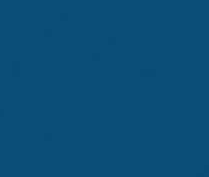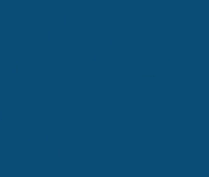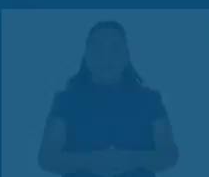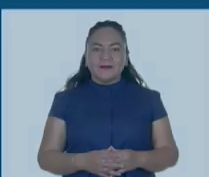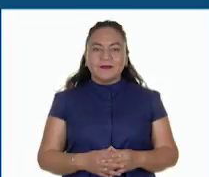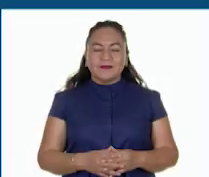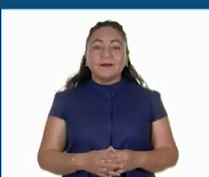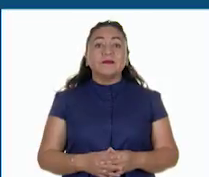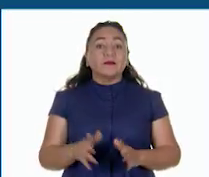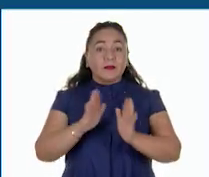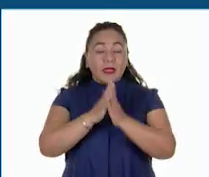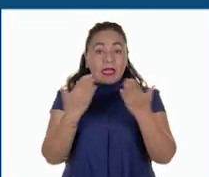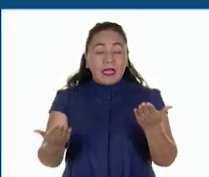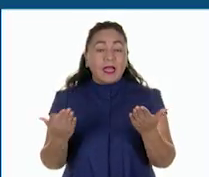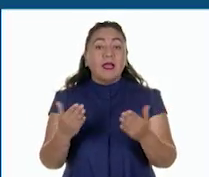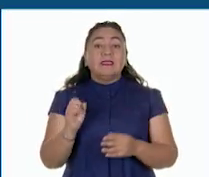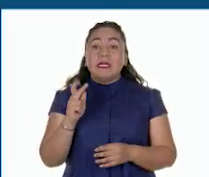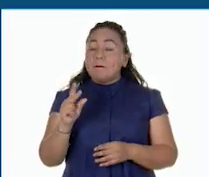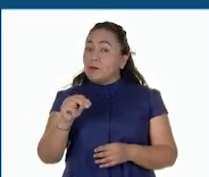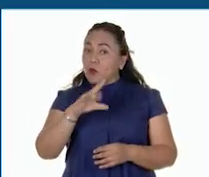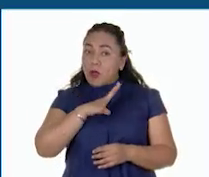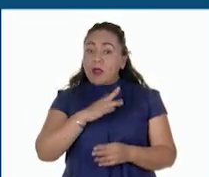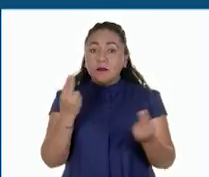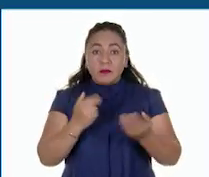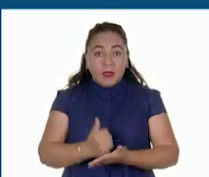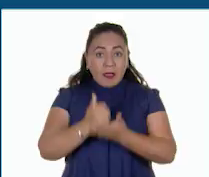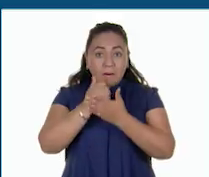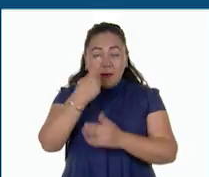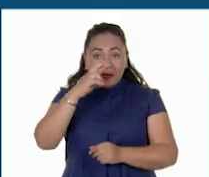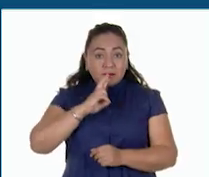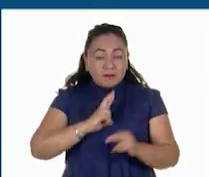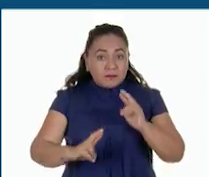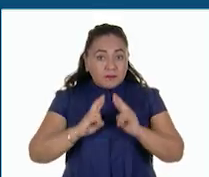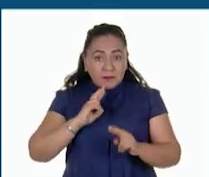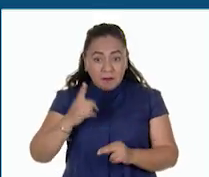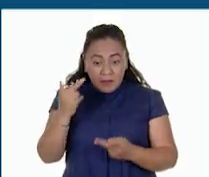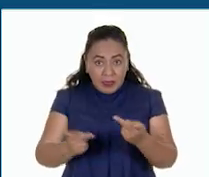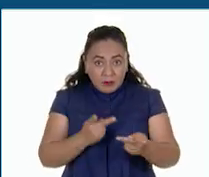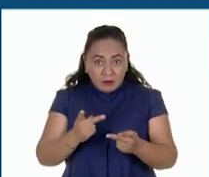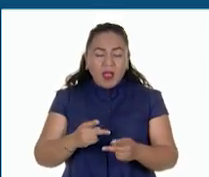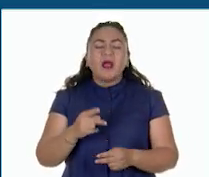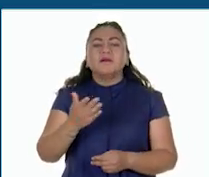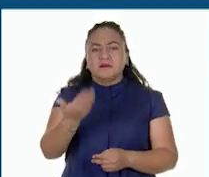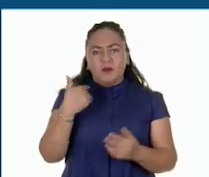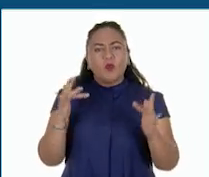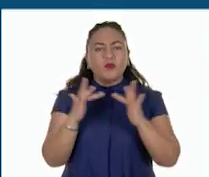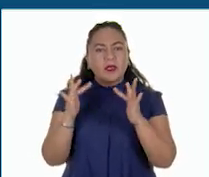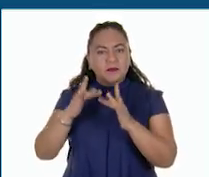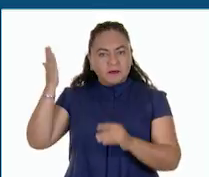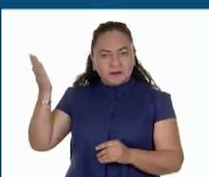Si no tienes el libro de texto o necesitas ayuda para responder las preguntas, contáctanos.